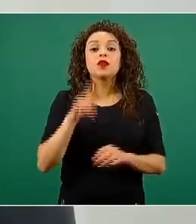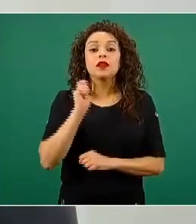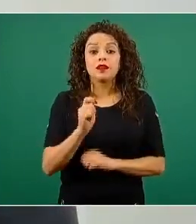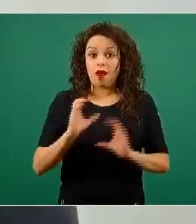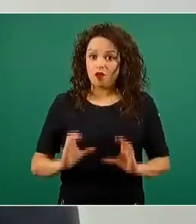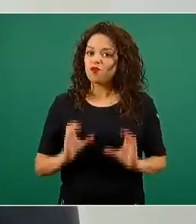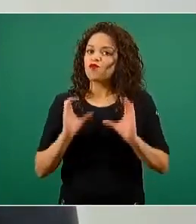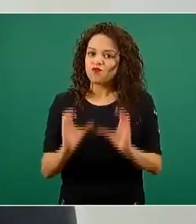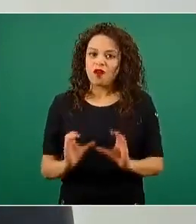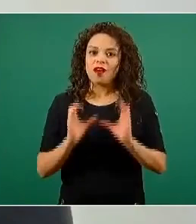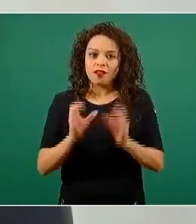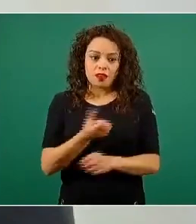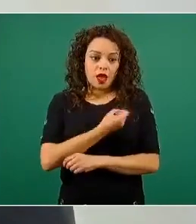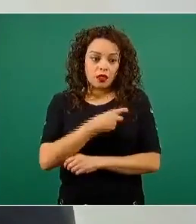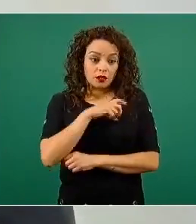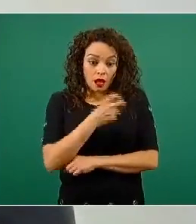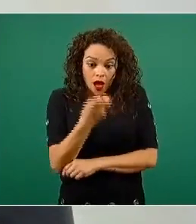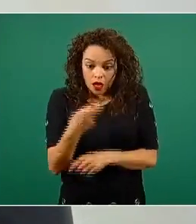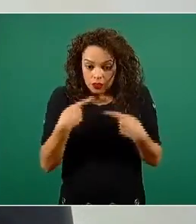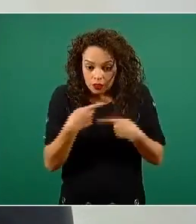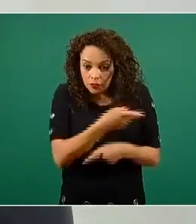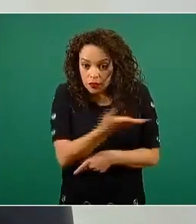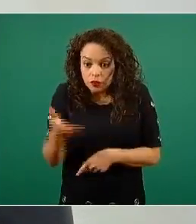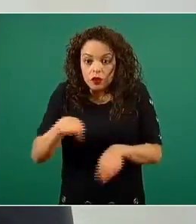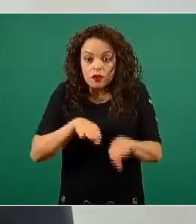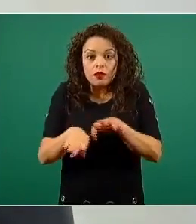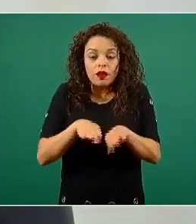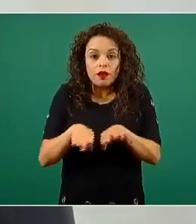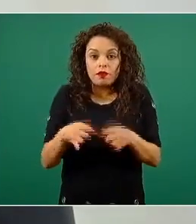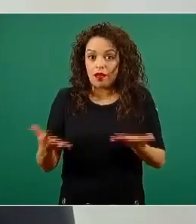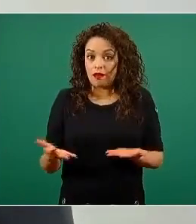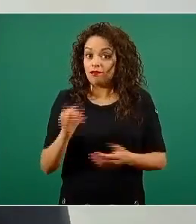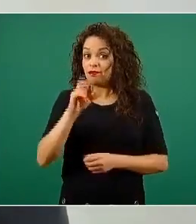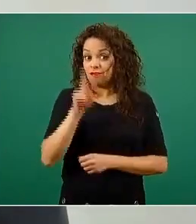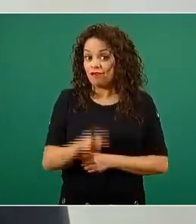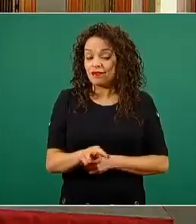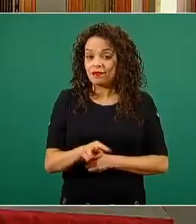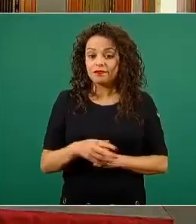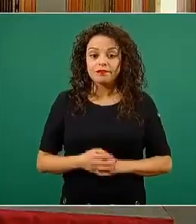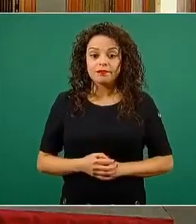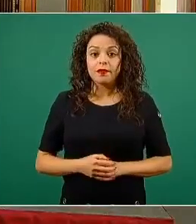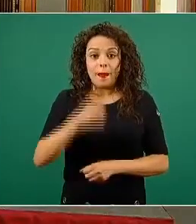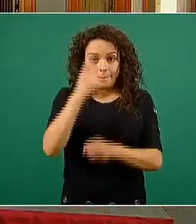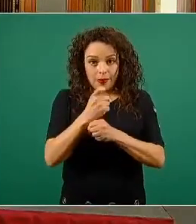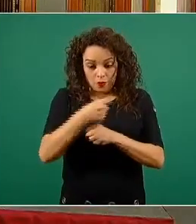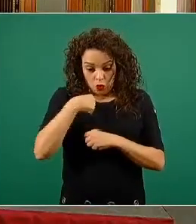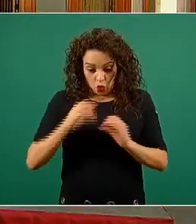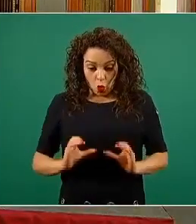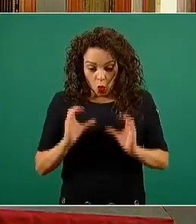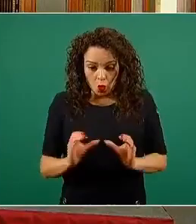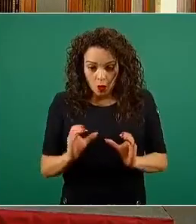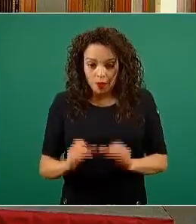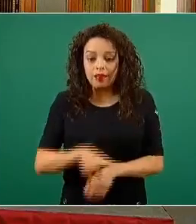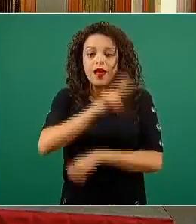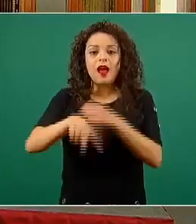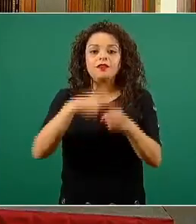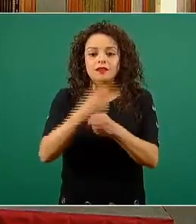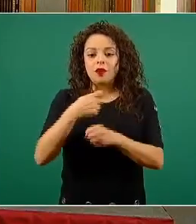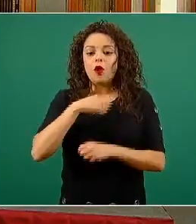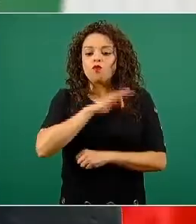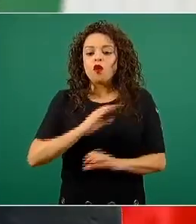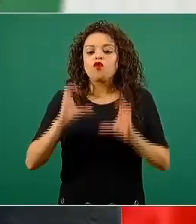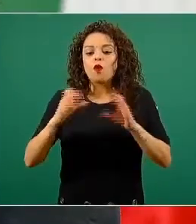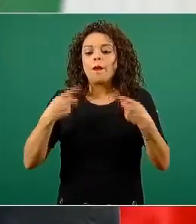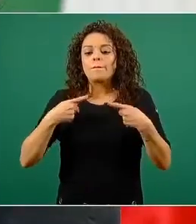la salud de los trabajadores, ¿no? Es importante incluso transmitir, primero me cuido yo para poder cuidar a las personas.